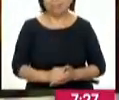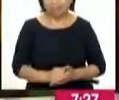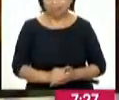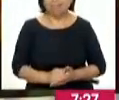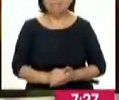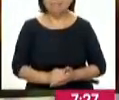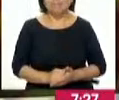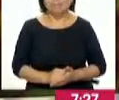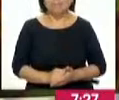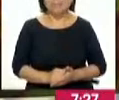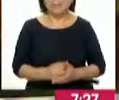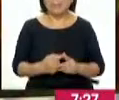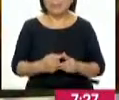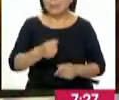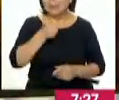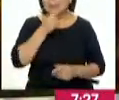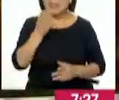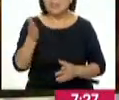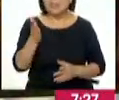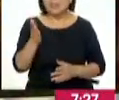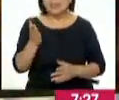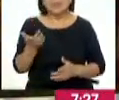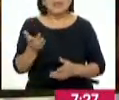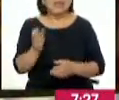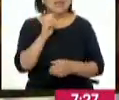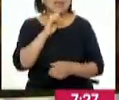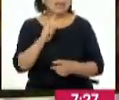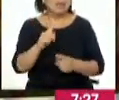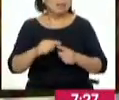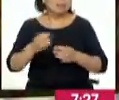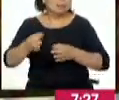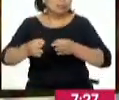Llanos. A ti, Nicolás. Gracias, periodista de Ecuador TV, nos relataba, ¿no?